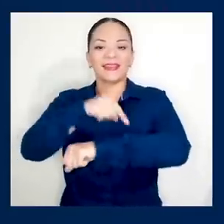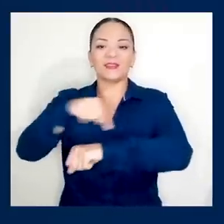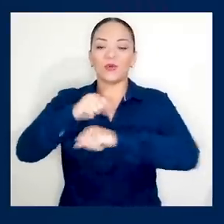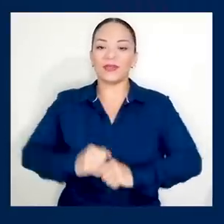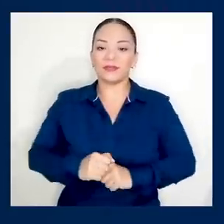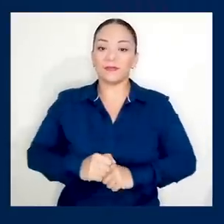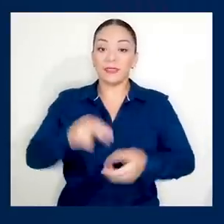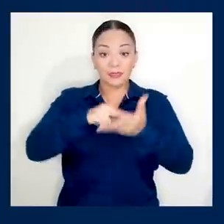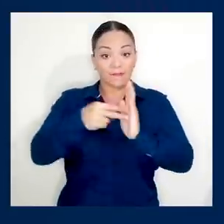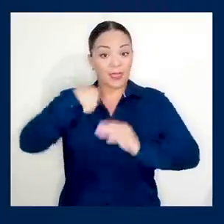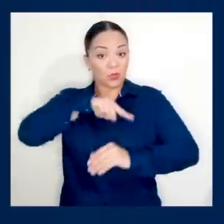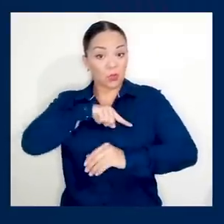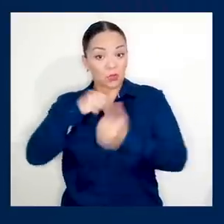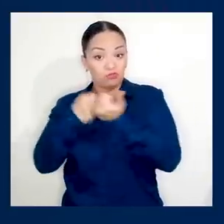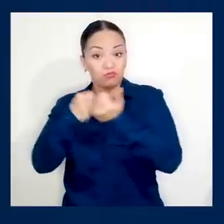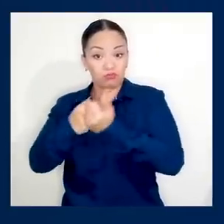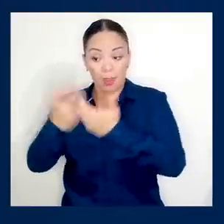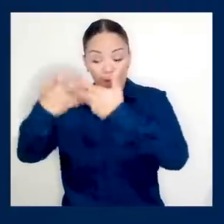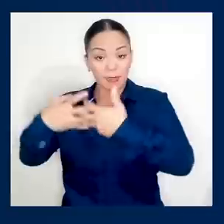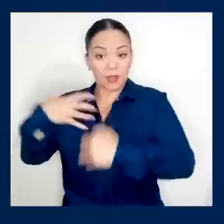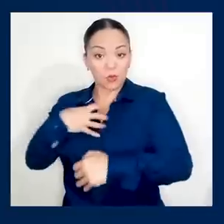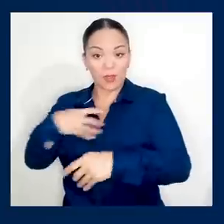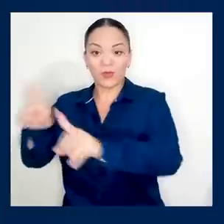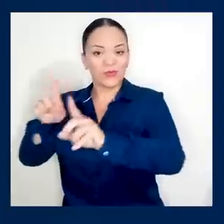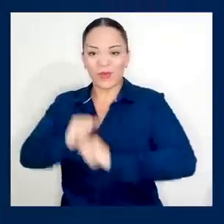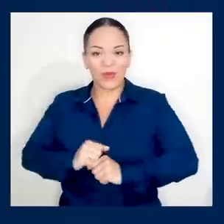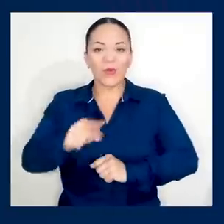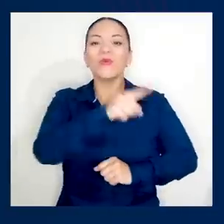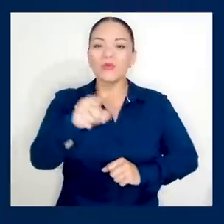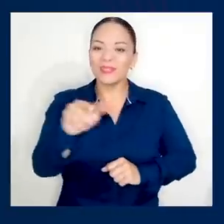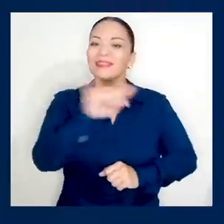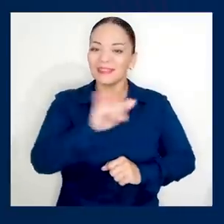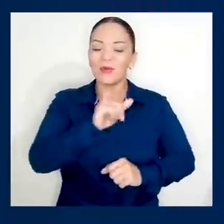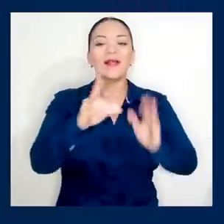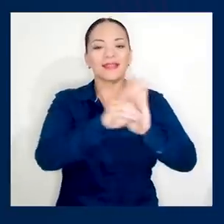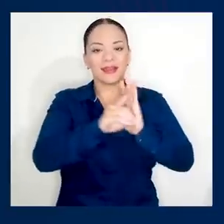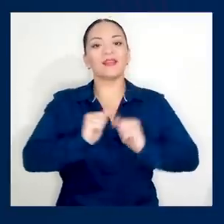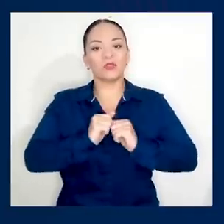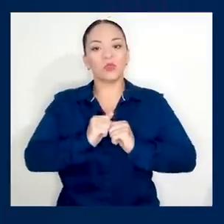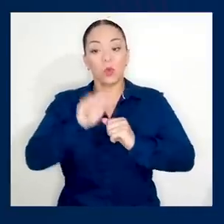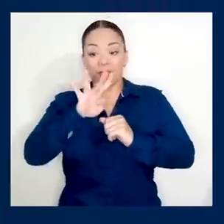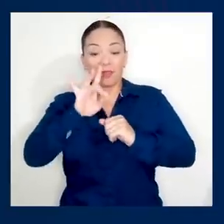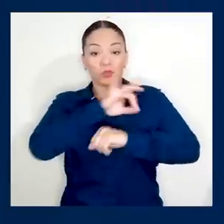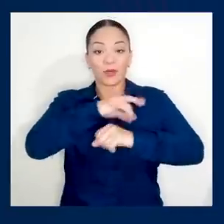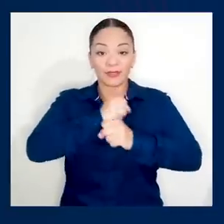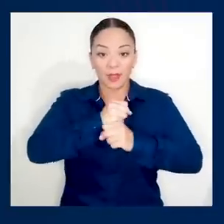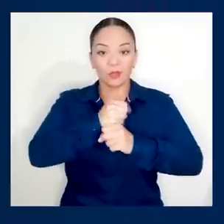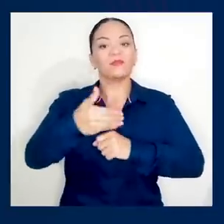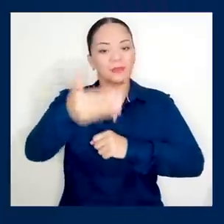Aquí no le estamos haciendo favores a ningún empresario. Usted tendría el mismo derecho de horas extras después de las 48